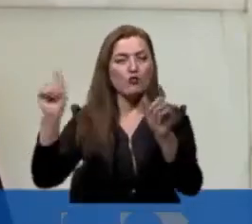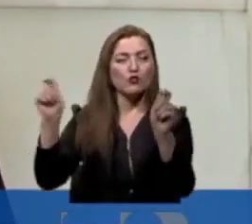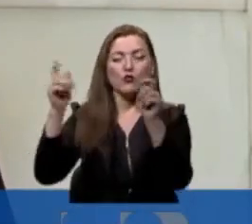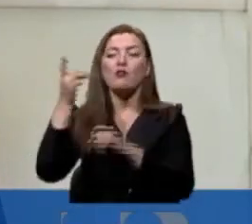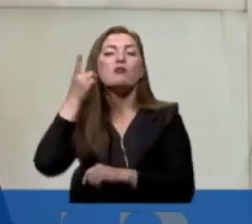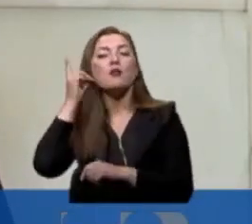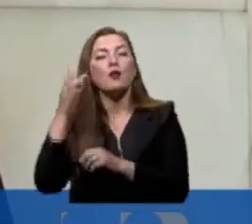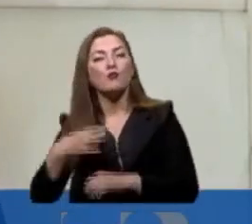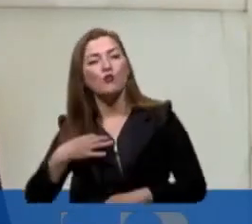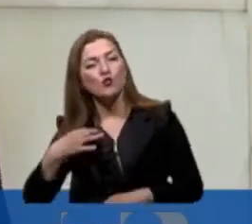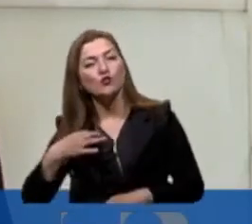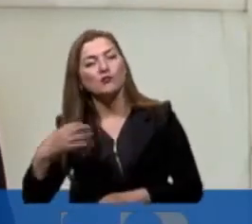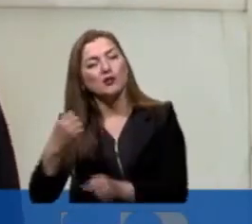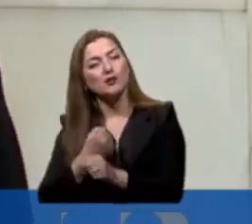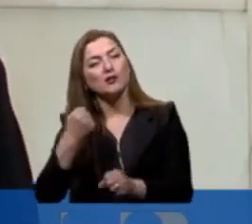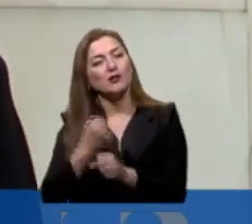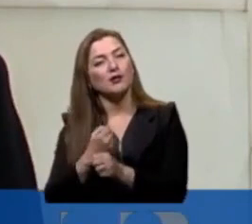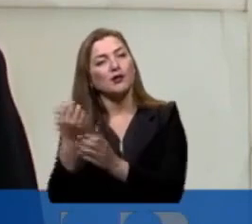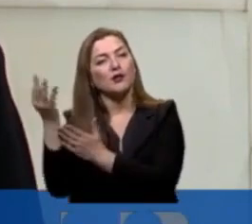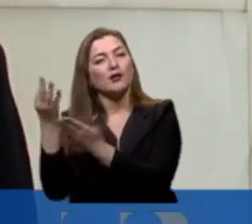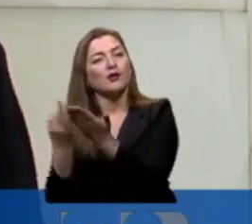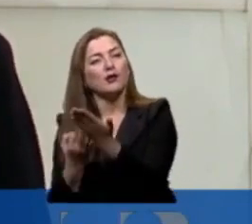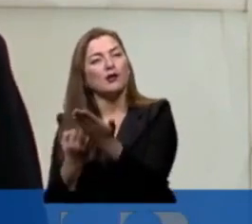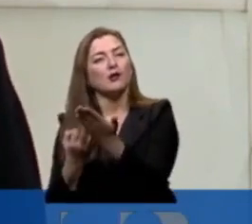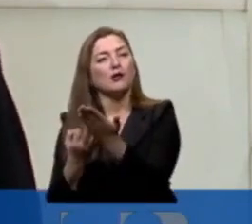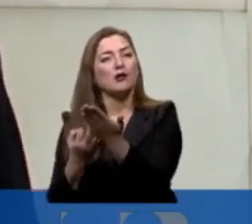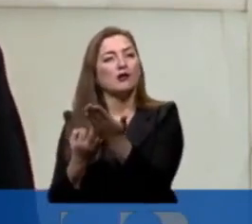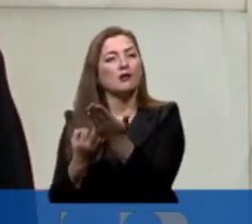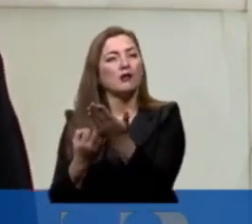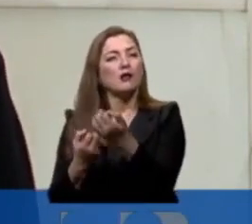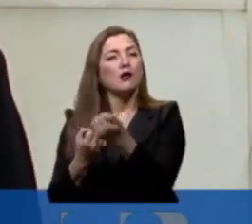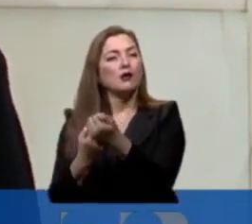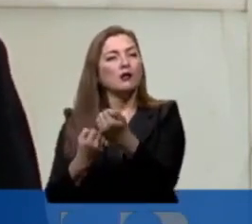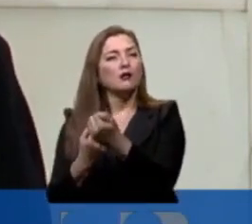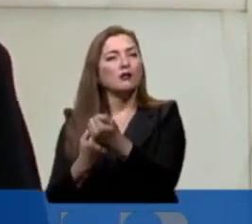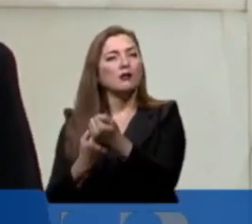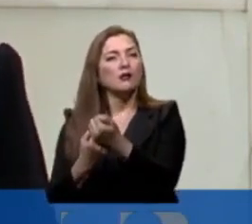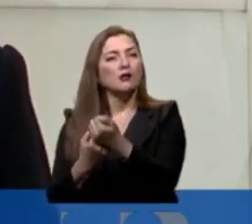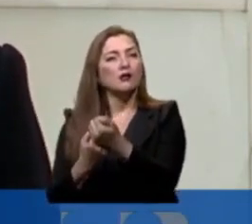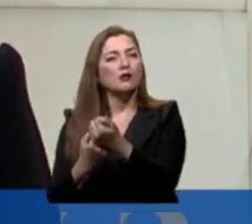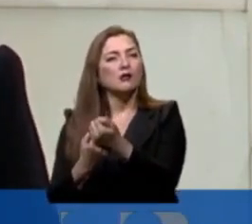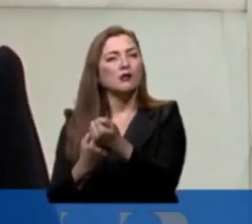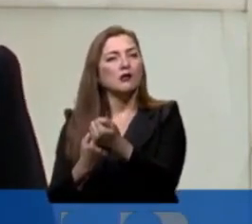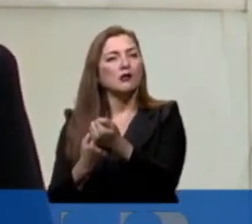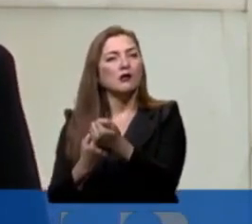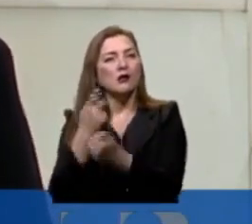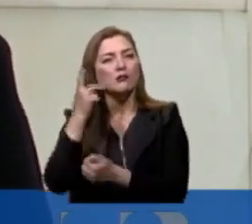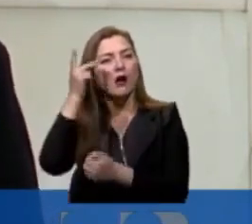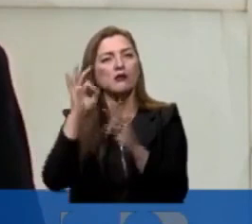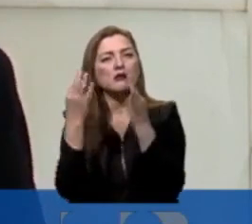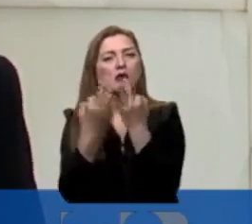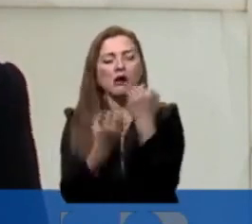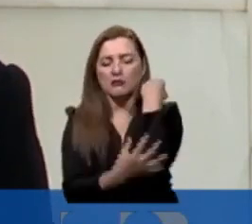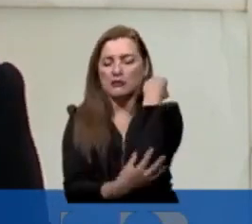damas voluntarias trabajamos en un presupuesto en el cual apoyamos en el caso de los padres que no tienen recursos